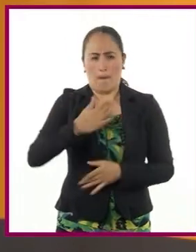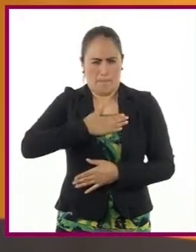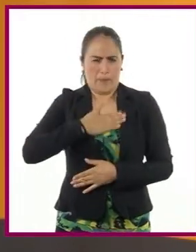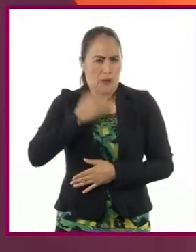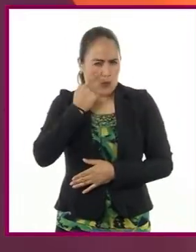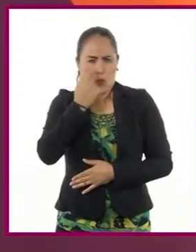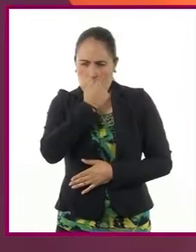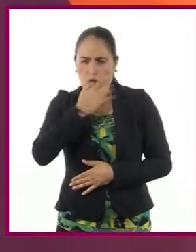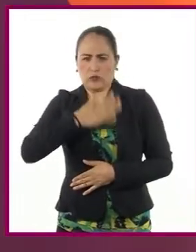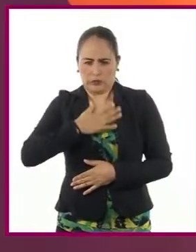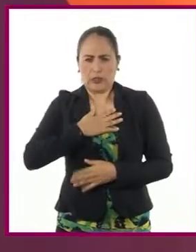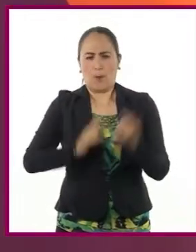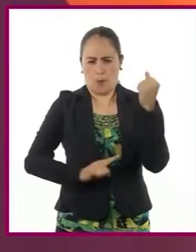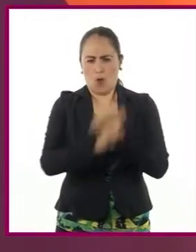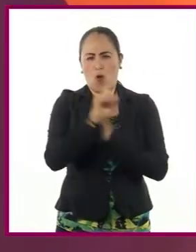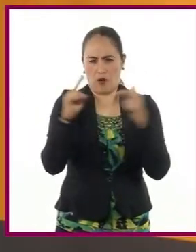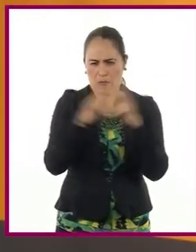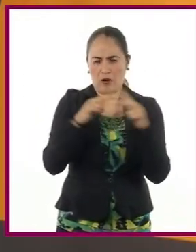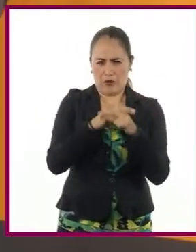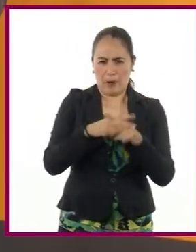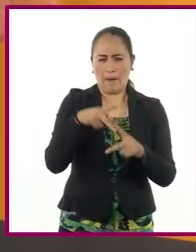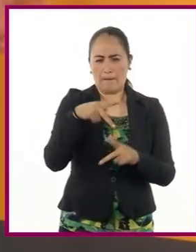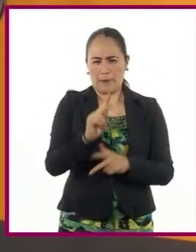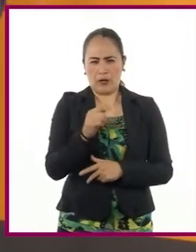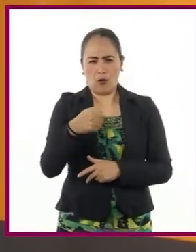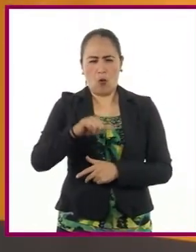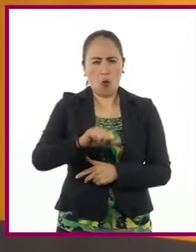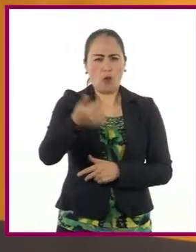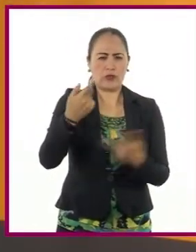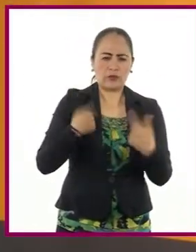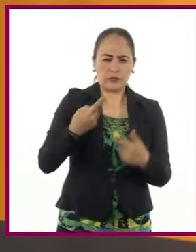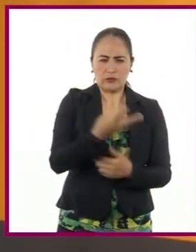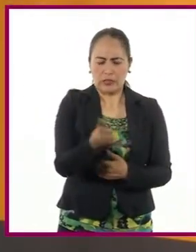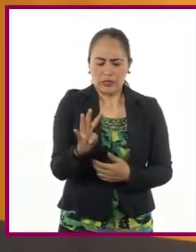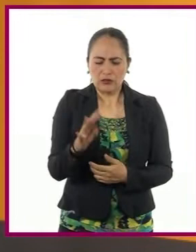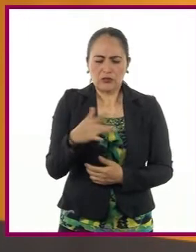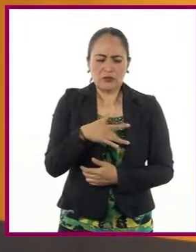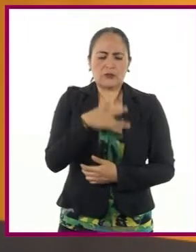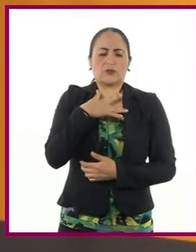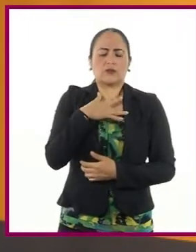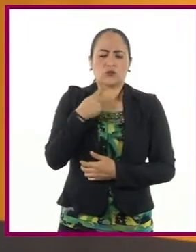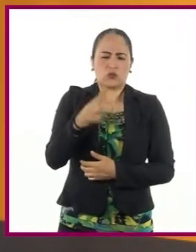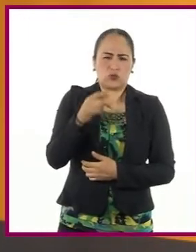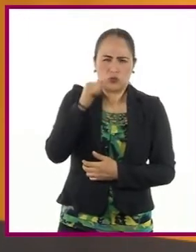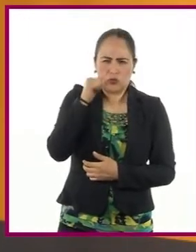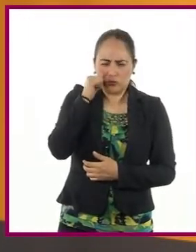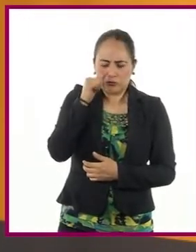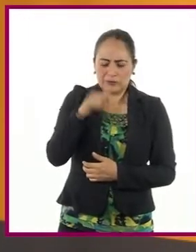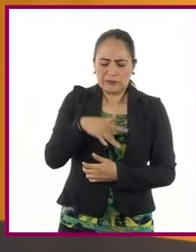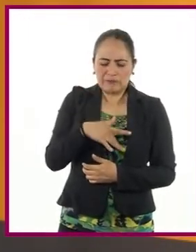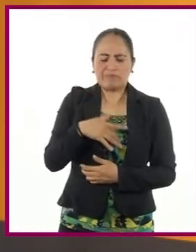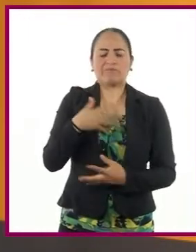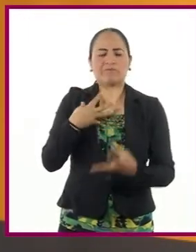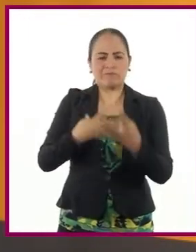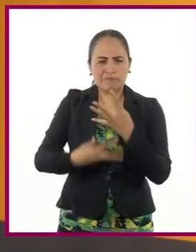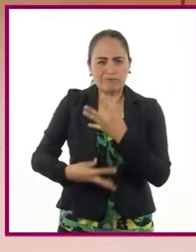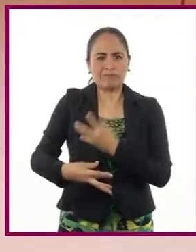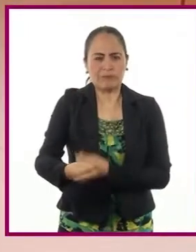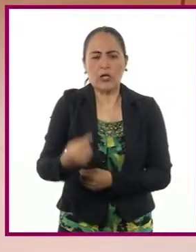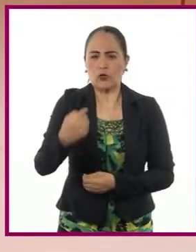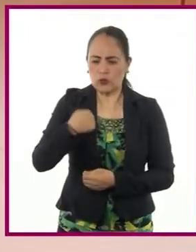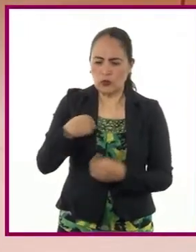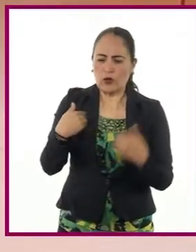problema, solidarizarse con los sentimientos de otro u otra y escucharle y hacerle saber que le escucho y le